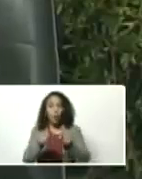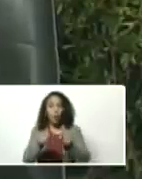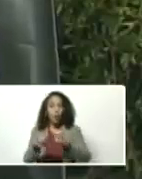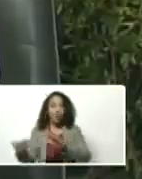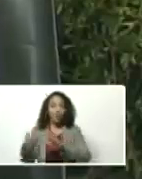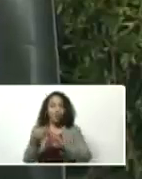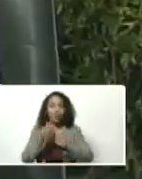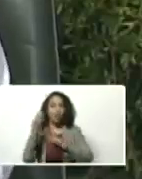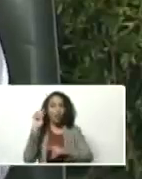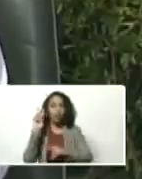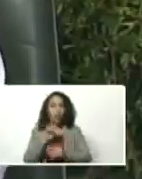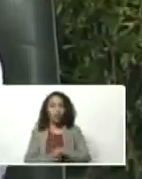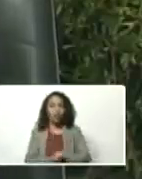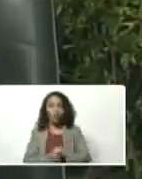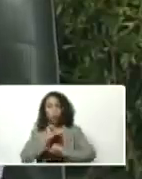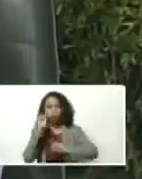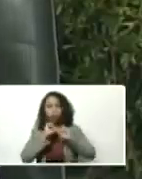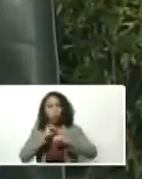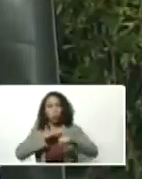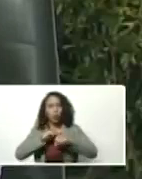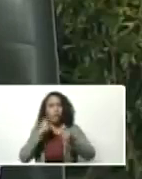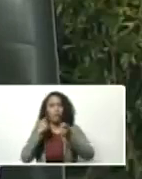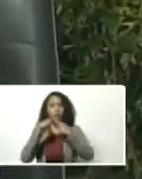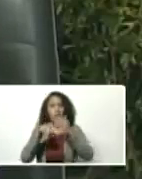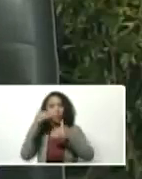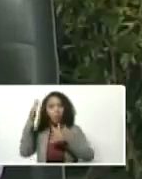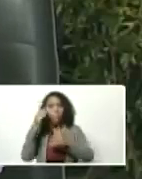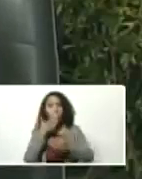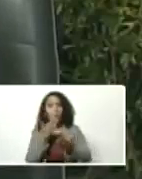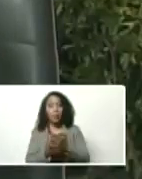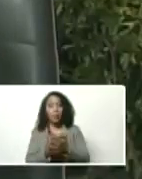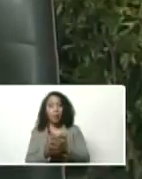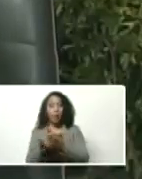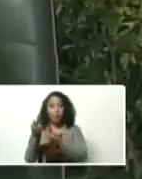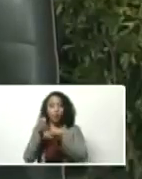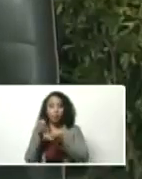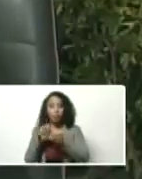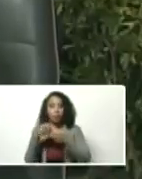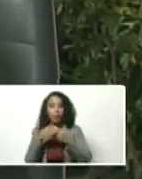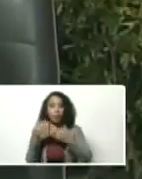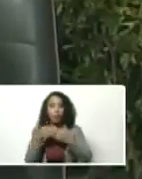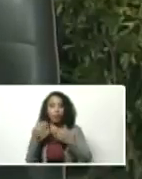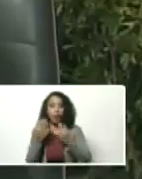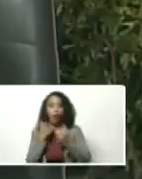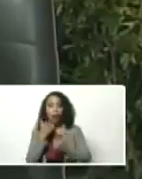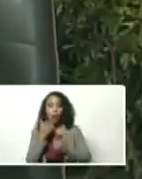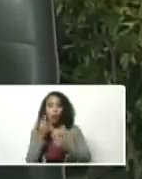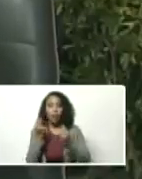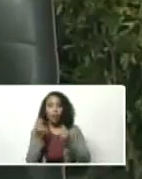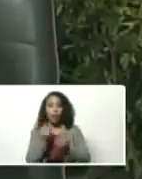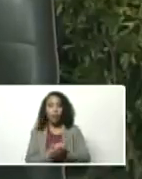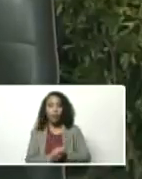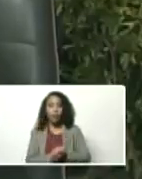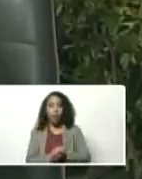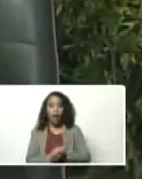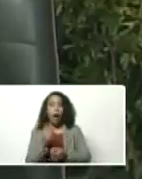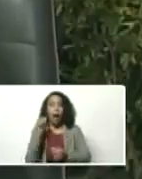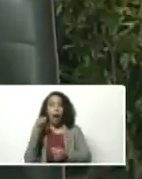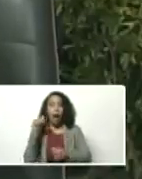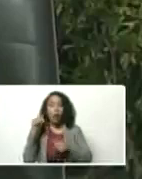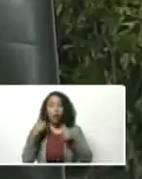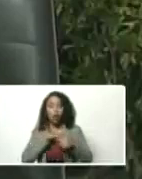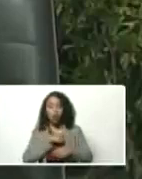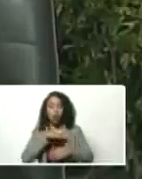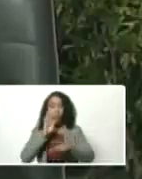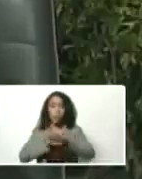contra Venezuela, el motor exportador permite ingresar divisa. Bueno, el exportador debe, y aquí ratificamos el llamado a los